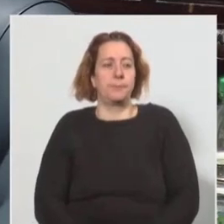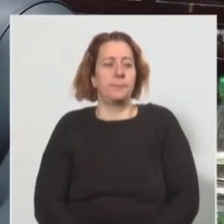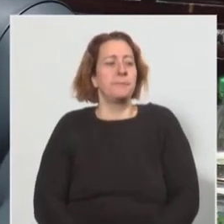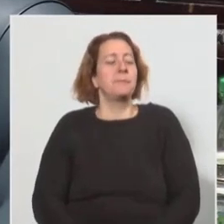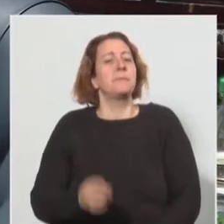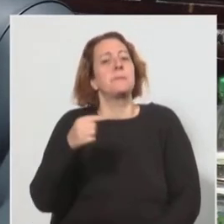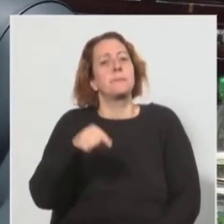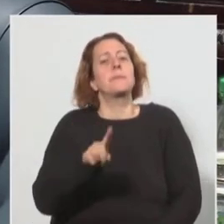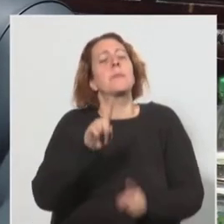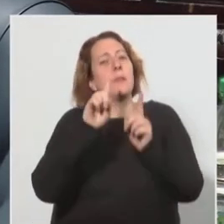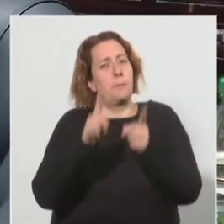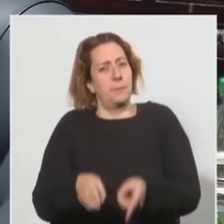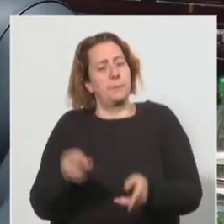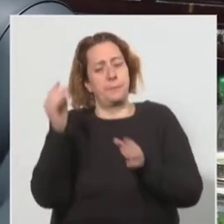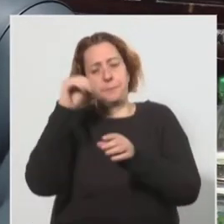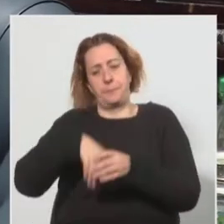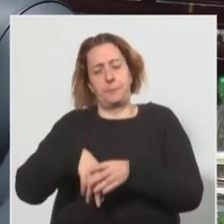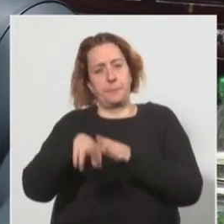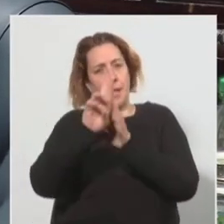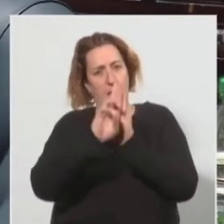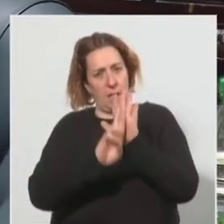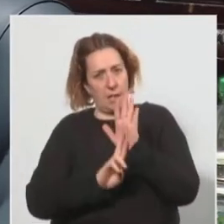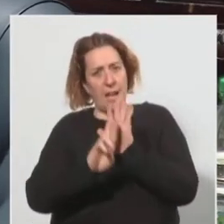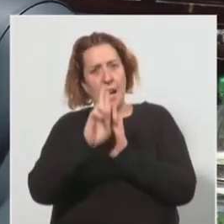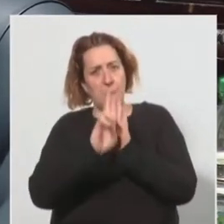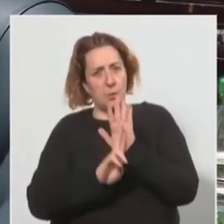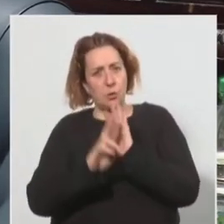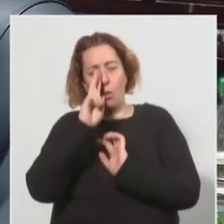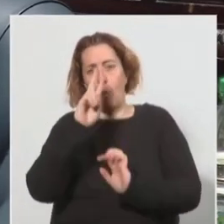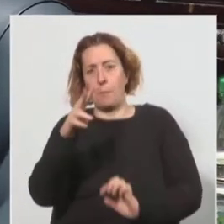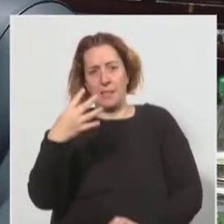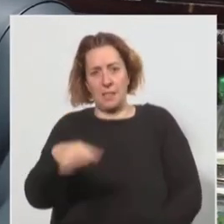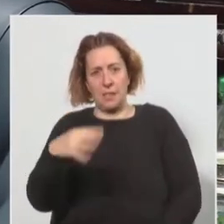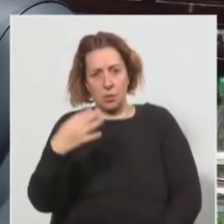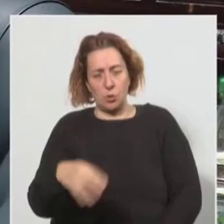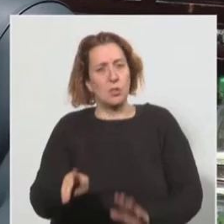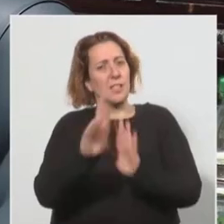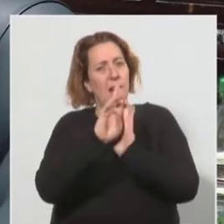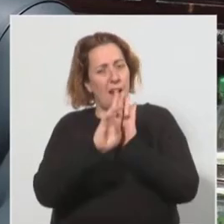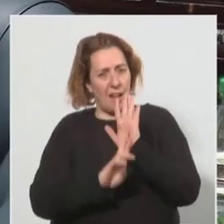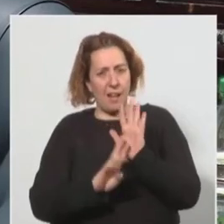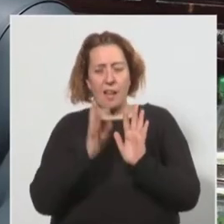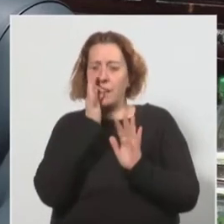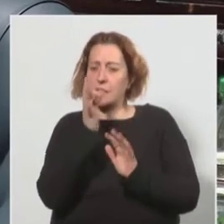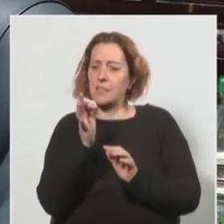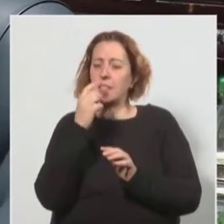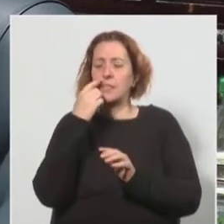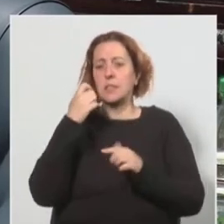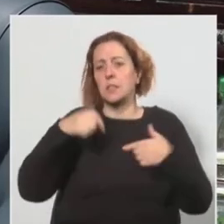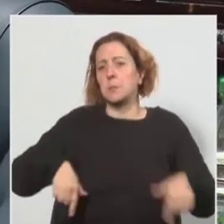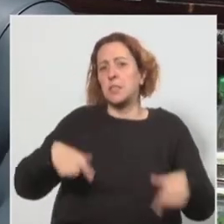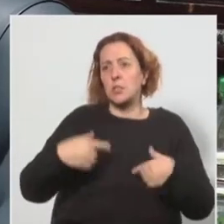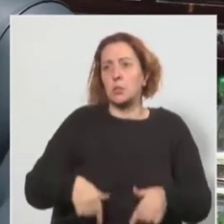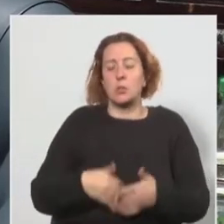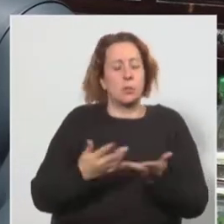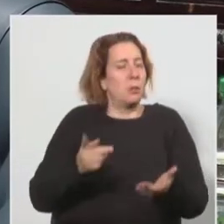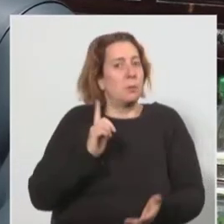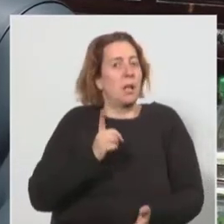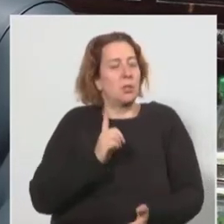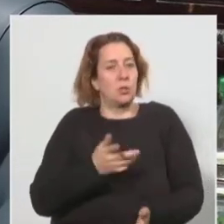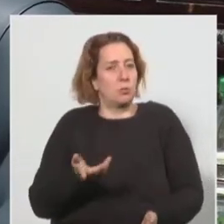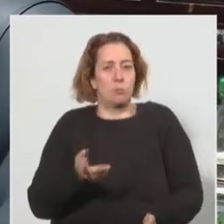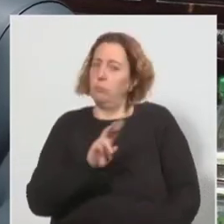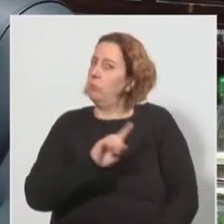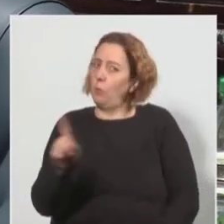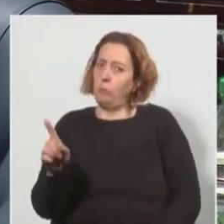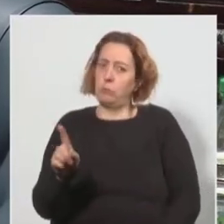¿Está eso también dentro de las reglas del reglamento de 2014? ¿Reglas que según los señores ministros los ataban de pies y manos?